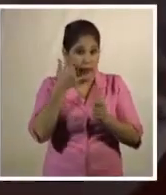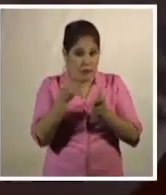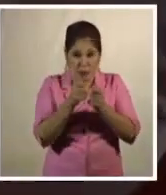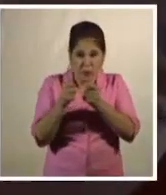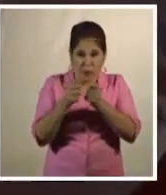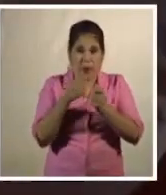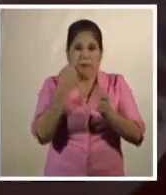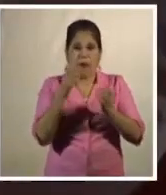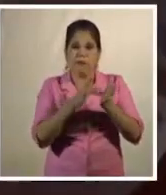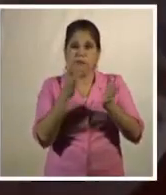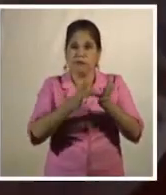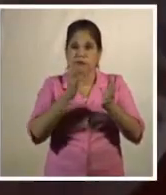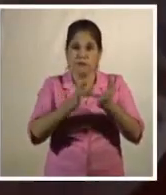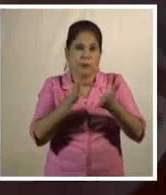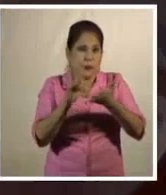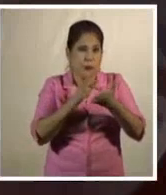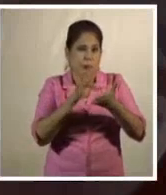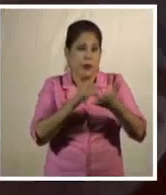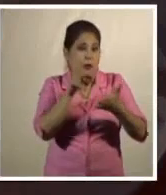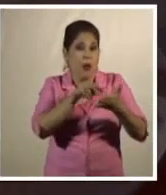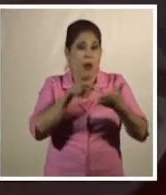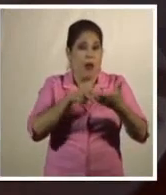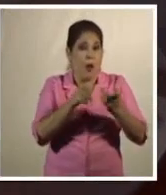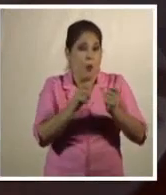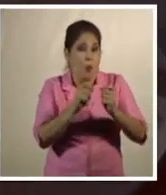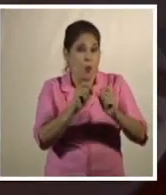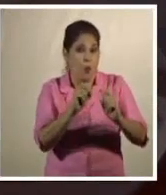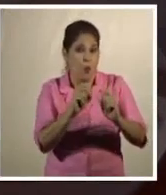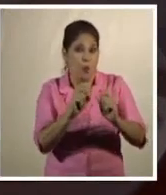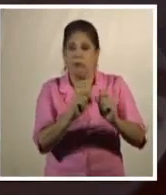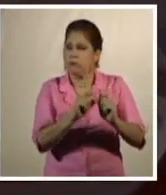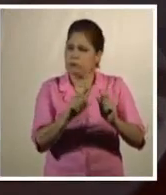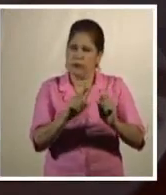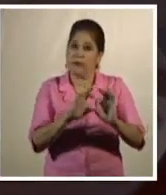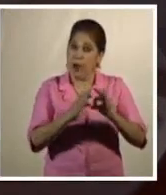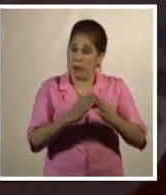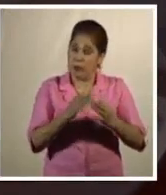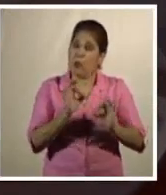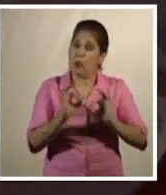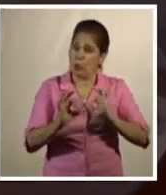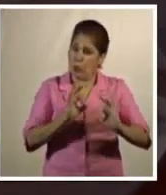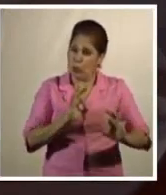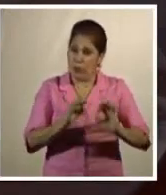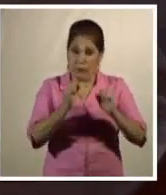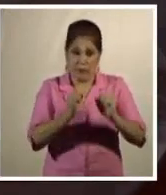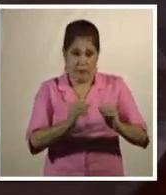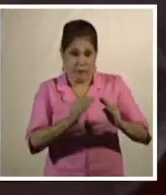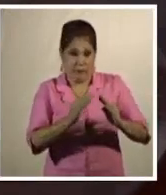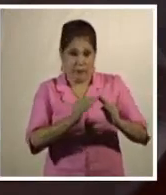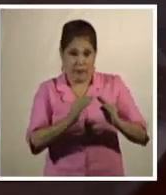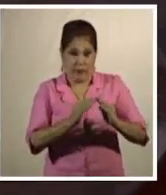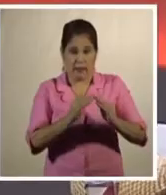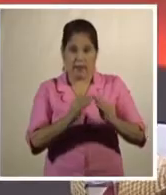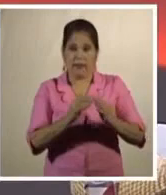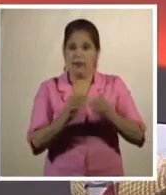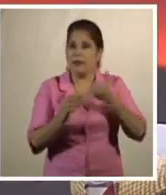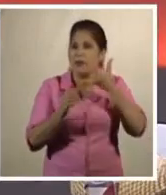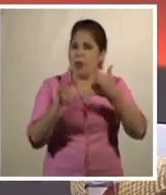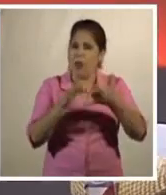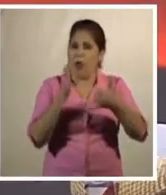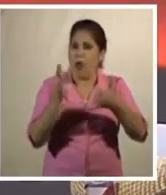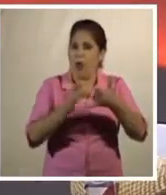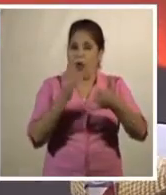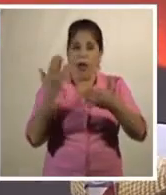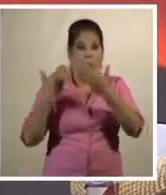pantallas de una tacada de de comentar realmente es un recurso muy socorrido al que la familia teniendo a los niños en casa ha acudido